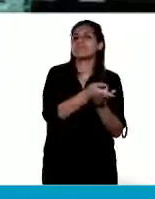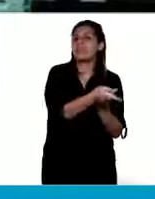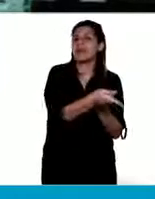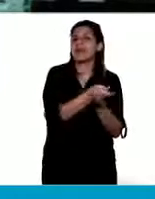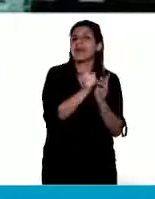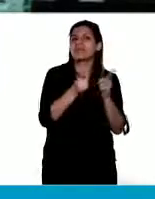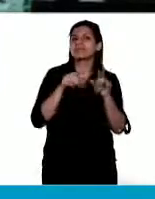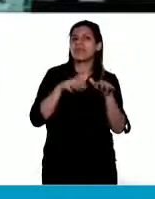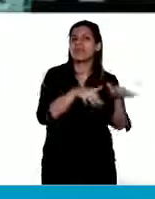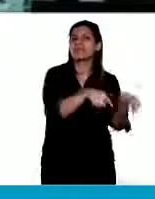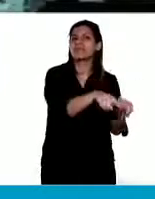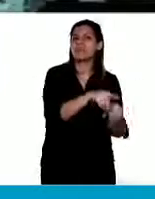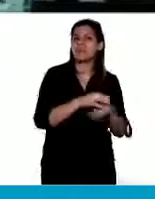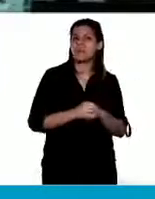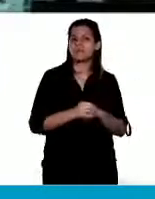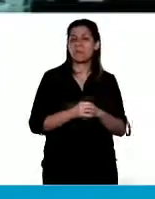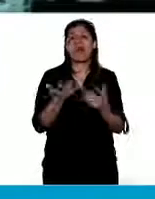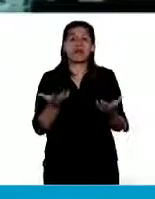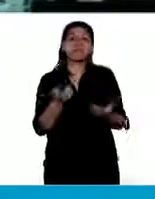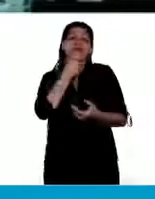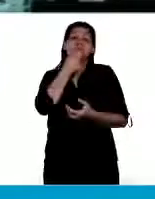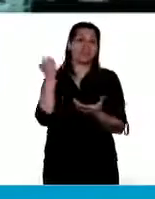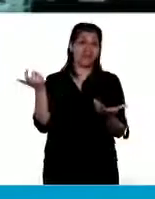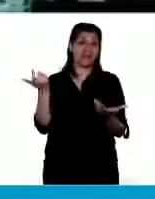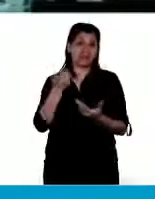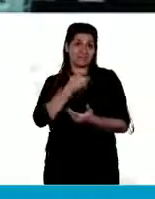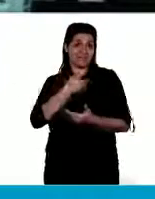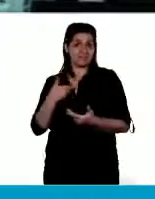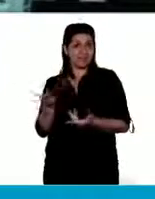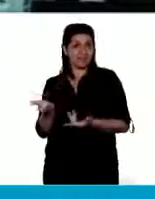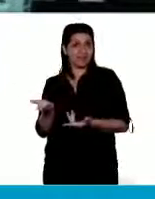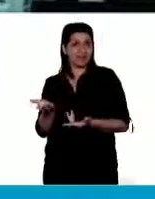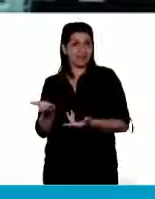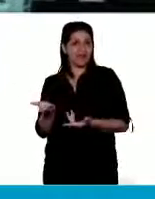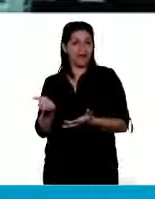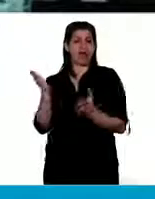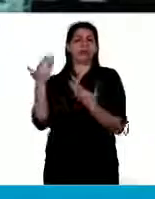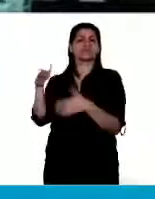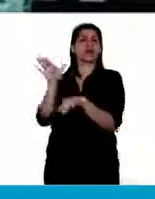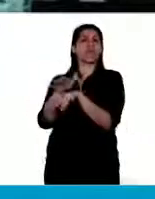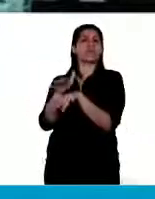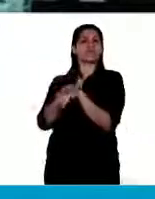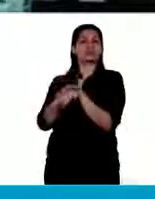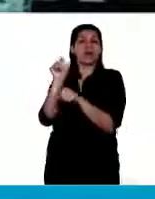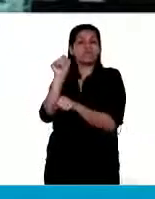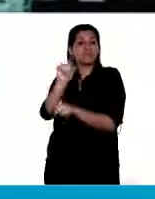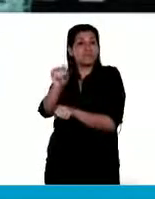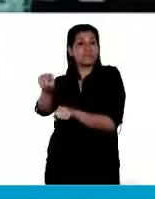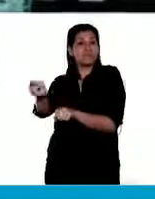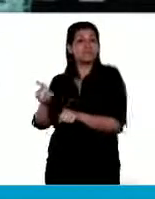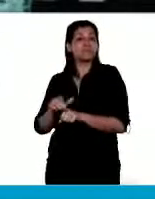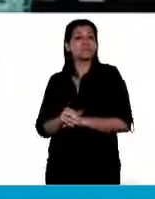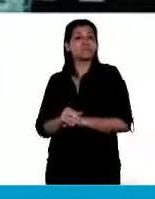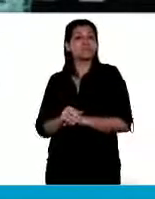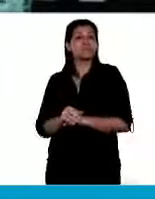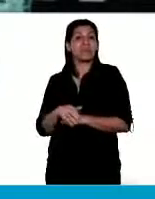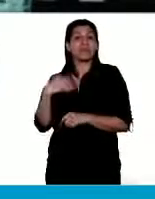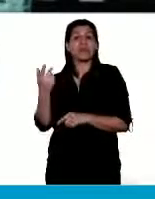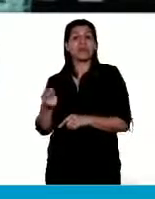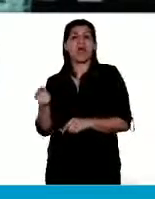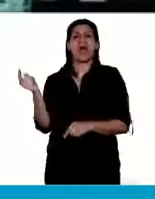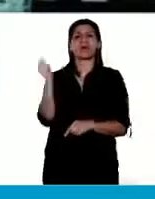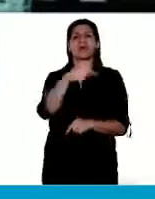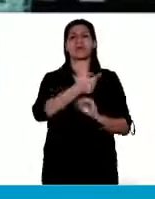actitud. Entonces es muy fácil, señor presidente, renunciar a las propias responsabilidades para descargar todas las culpas a la